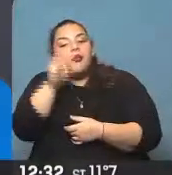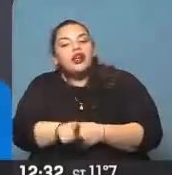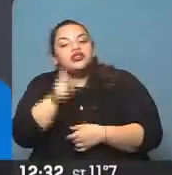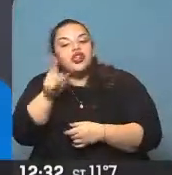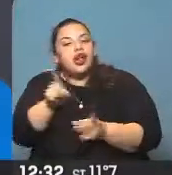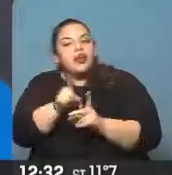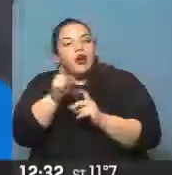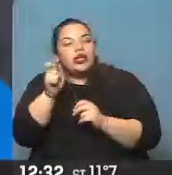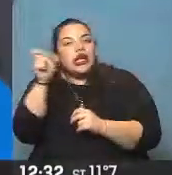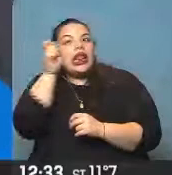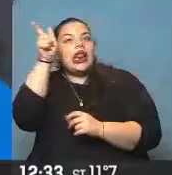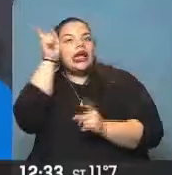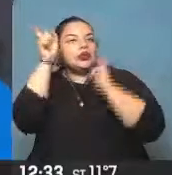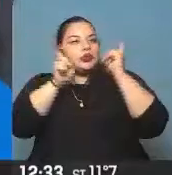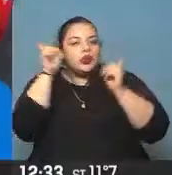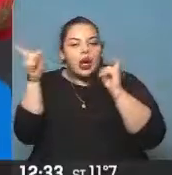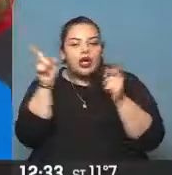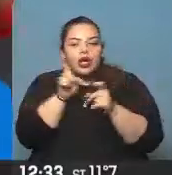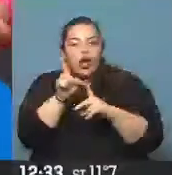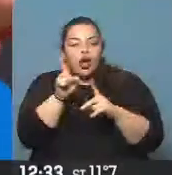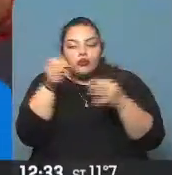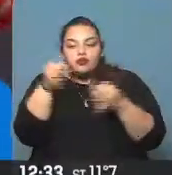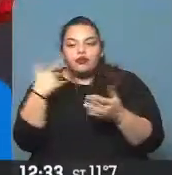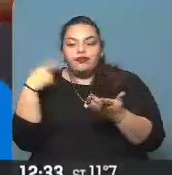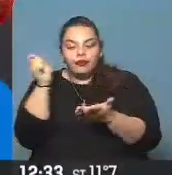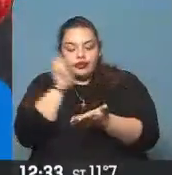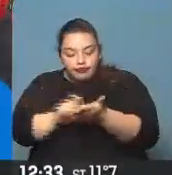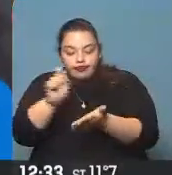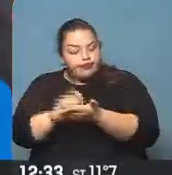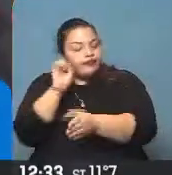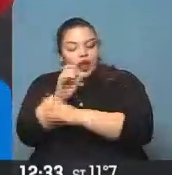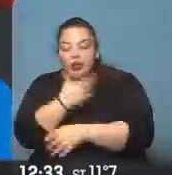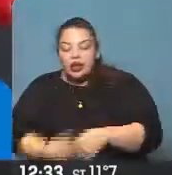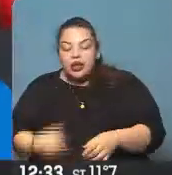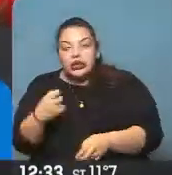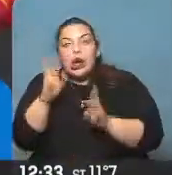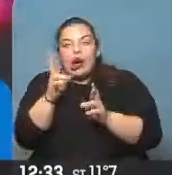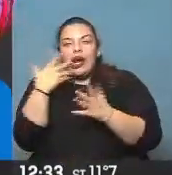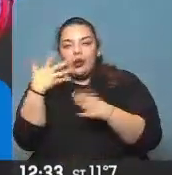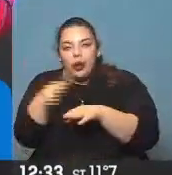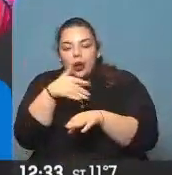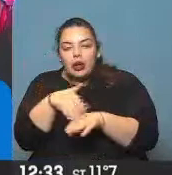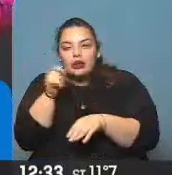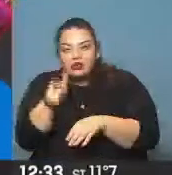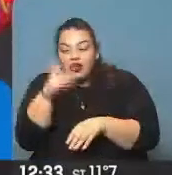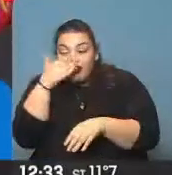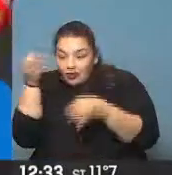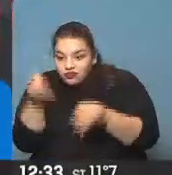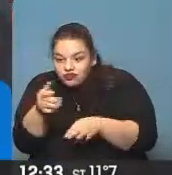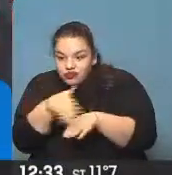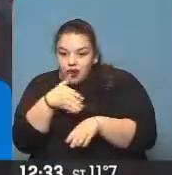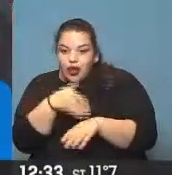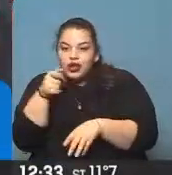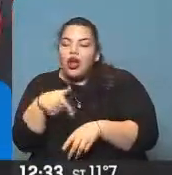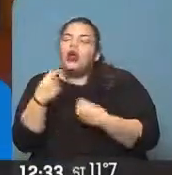porque está de escribirle al presidente a ver si se los pone se los puso ahora con la selección que te fuiste a ezeiza con todos los zapatos